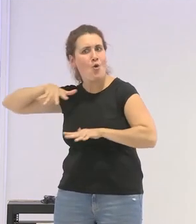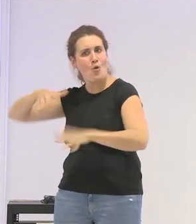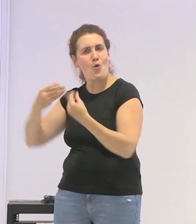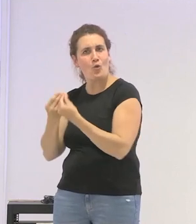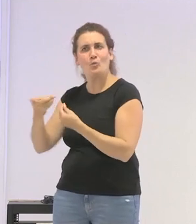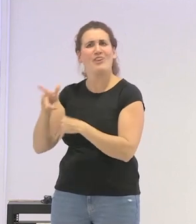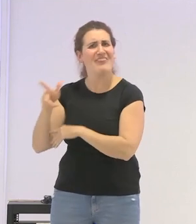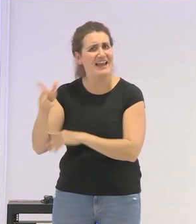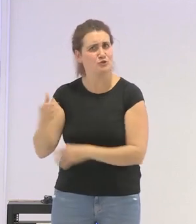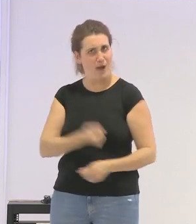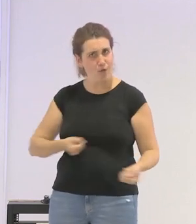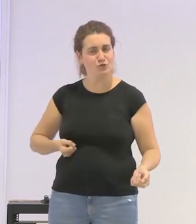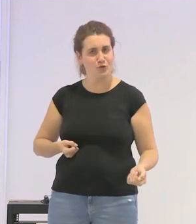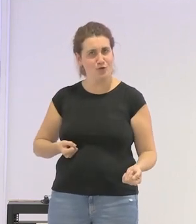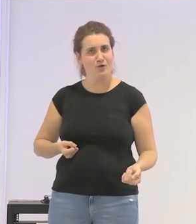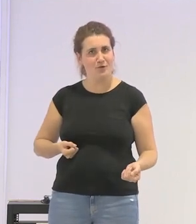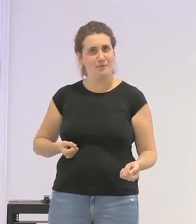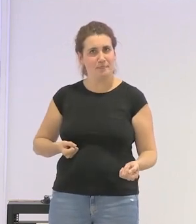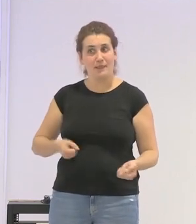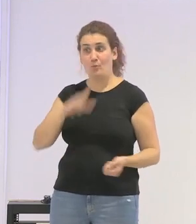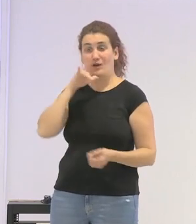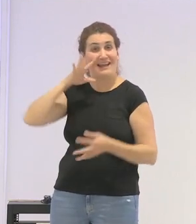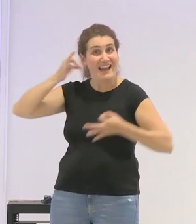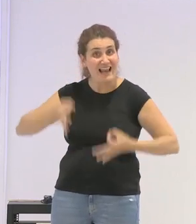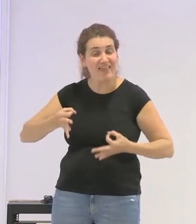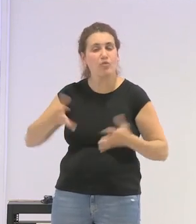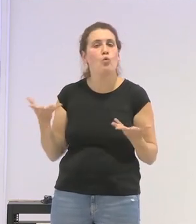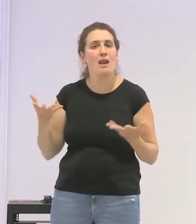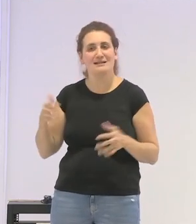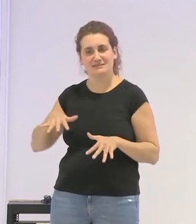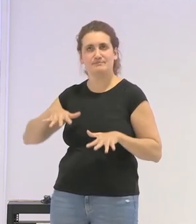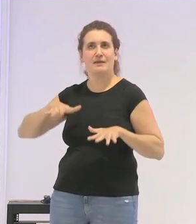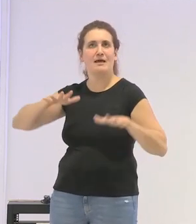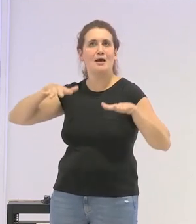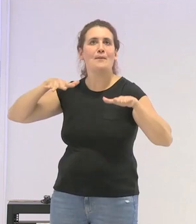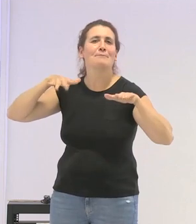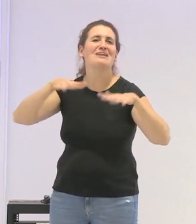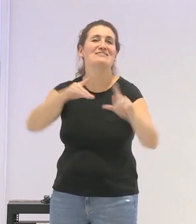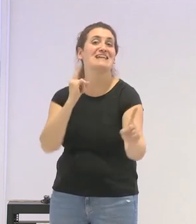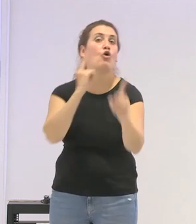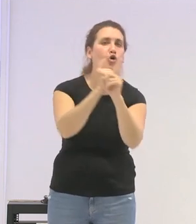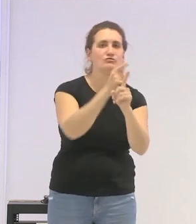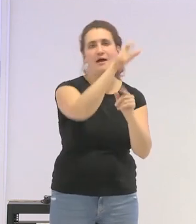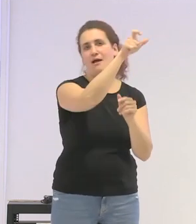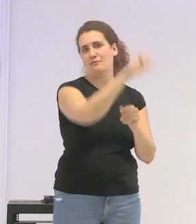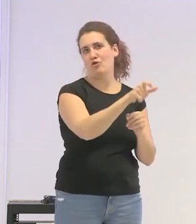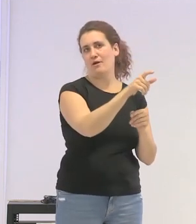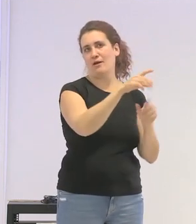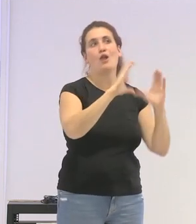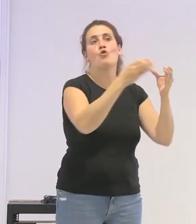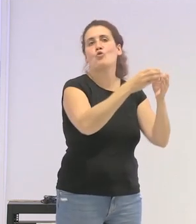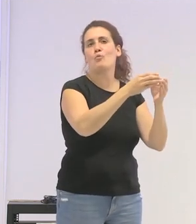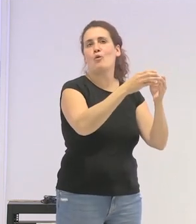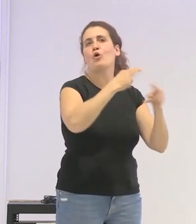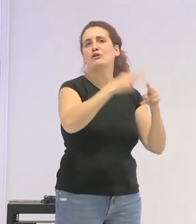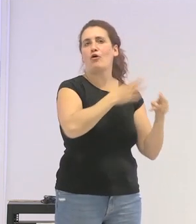derecho al aborto, porque en realidad era manifestarse en contra del régimen, ¿no? Entonces, bueno, la plataforma esta,